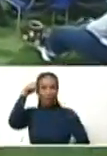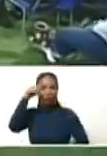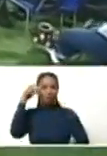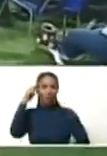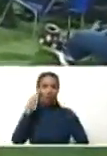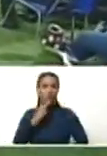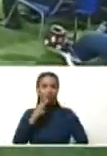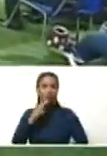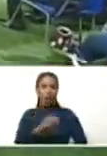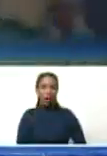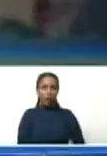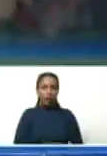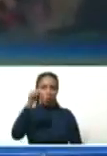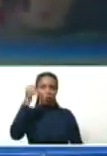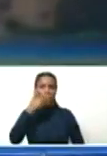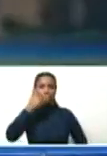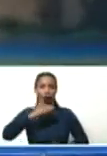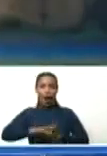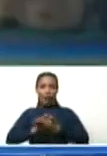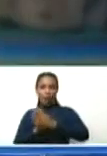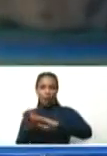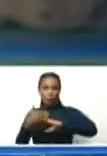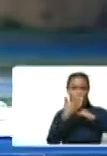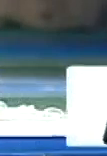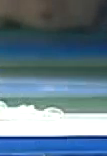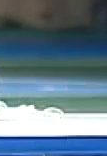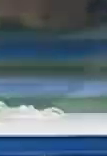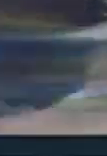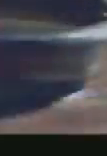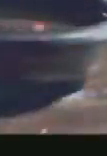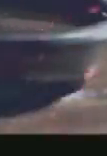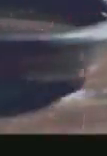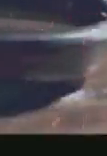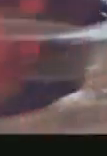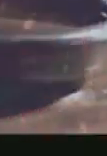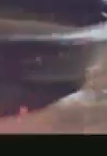Bolívar, libertador, Carta de Jamaica. Adelante.